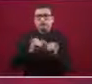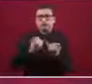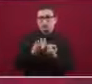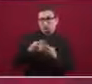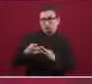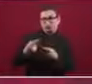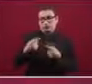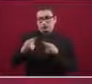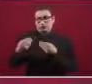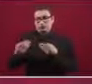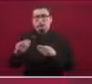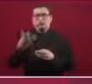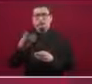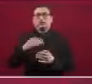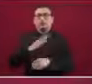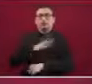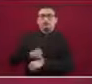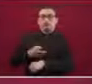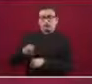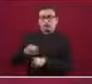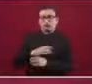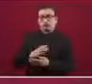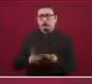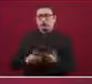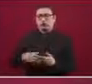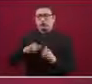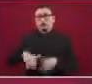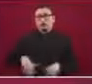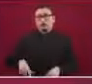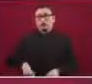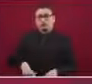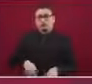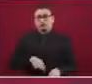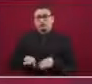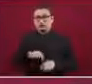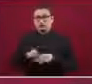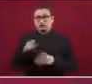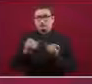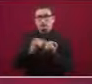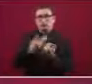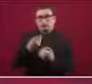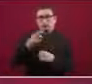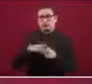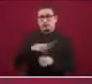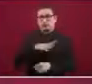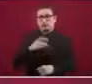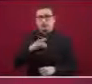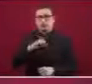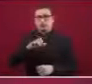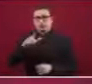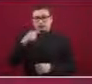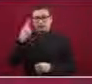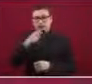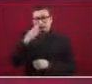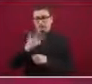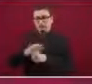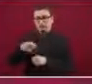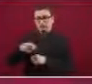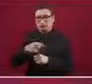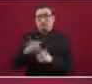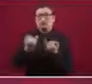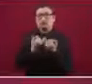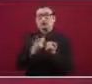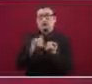y Sanciones en Contrataciones Públicas, su Dirección General de Responsabilidades y Situación Patrimonial y su Unidad de